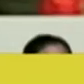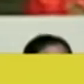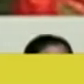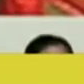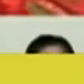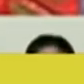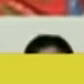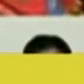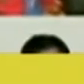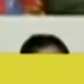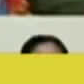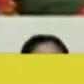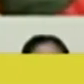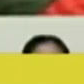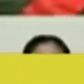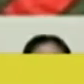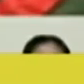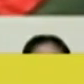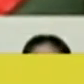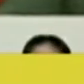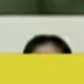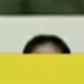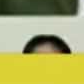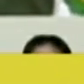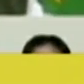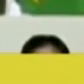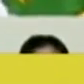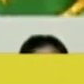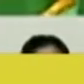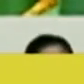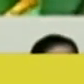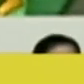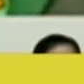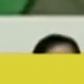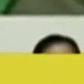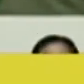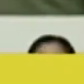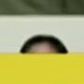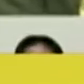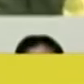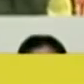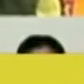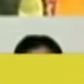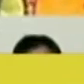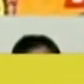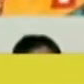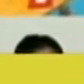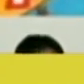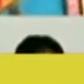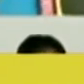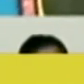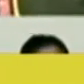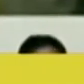mundo, para quebrantar las cadenas imperiales, convirtiéndonos en instrumento